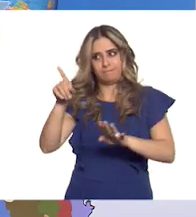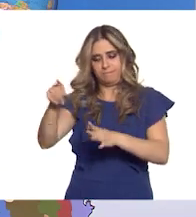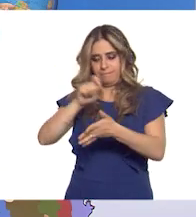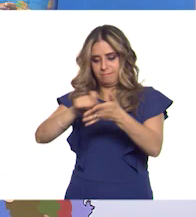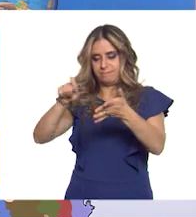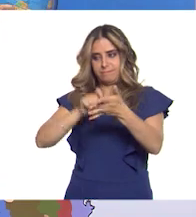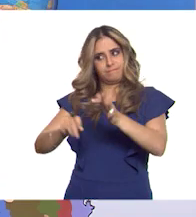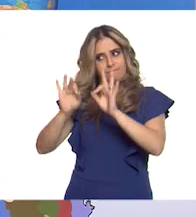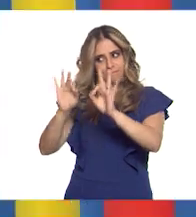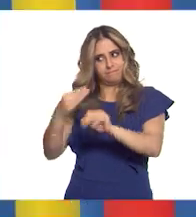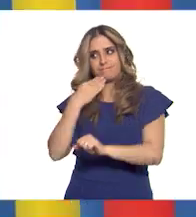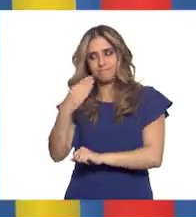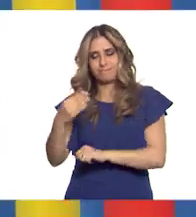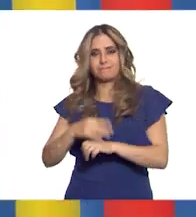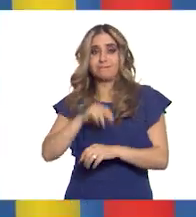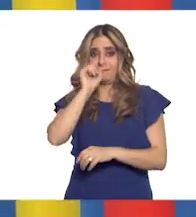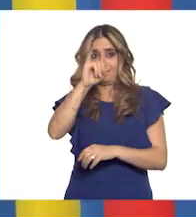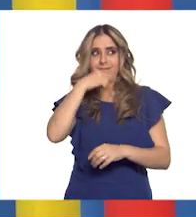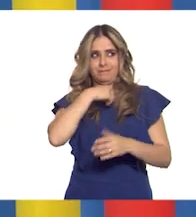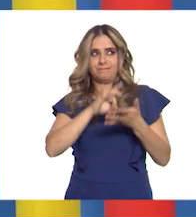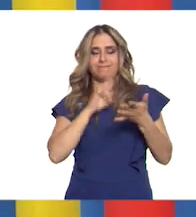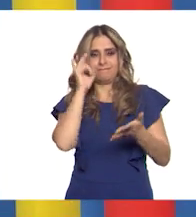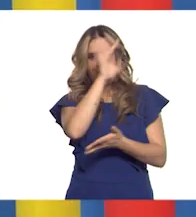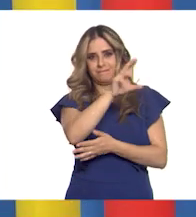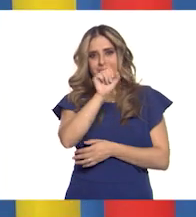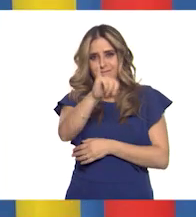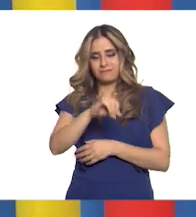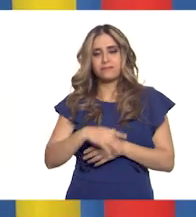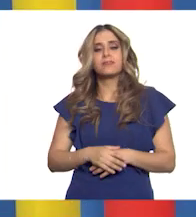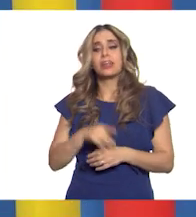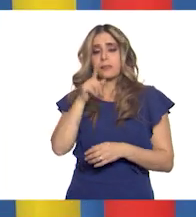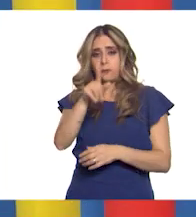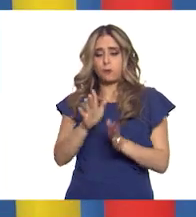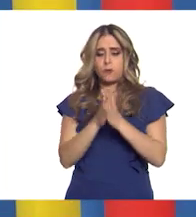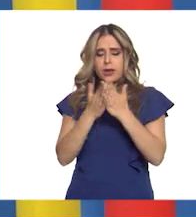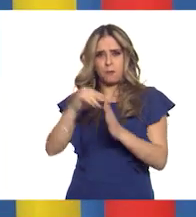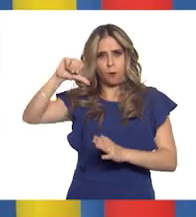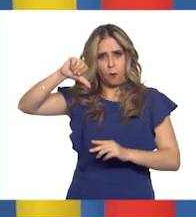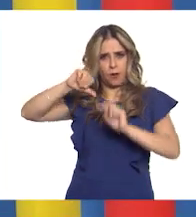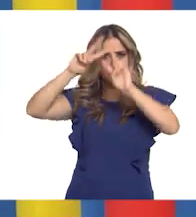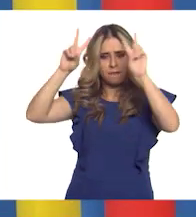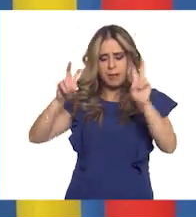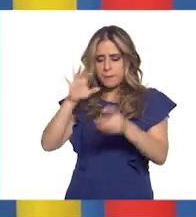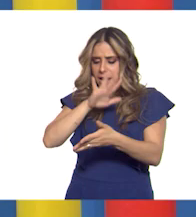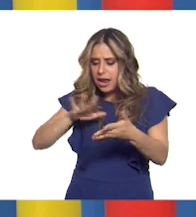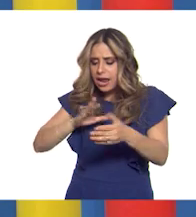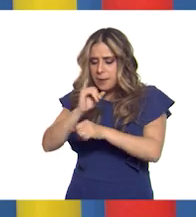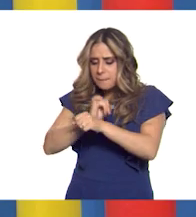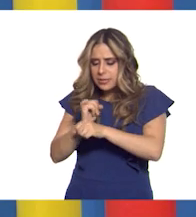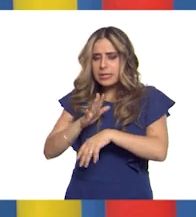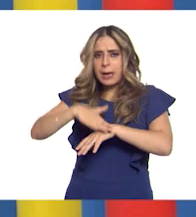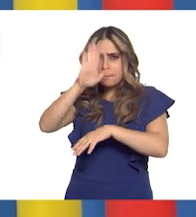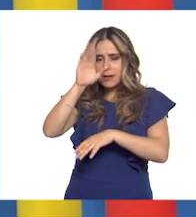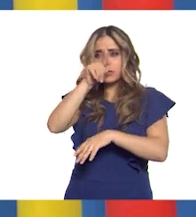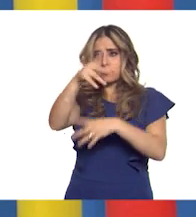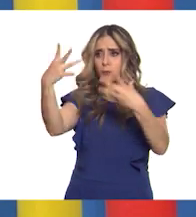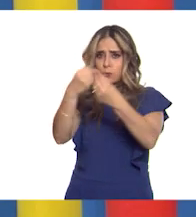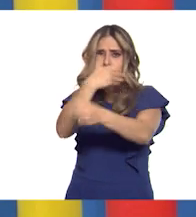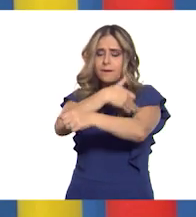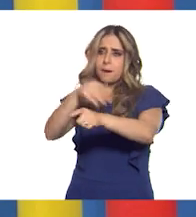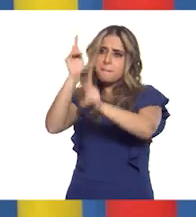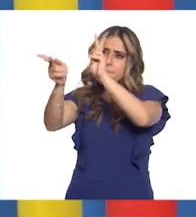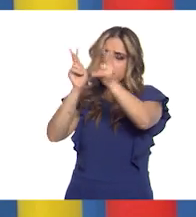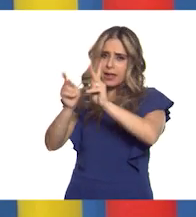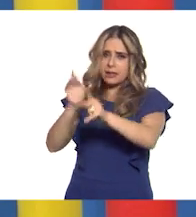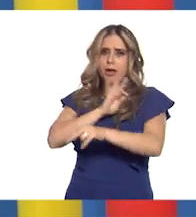ya la voy a enviar. Si te es posible, consulta otros libros y comenta el tema de hoy con tu familia. Si tienes la fortuna de hablar una